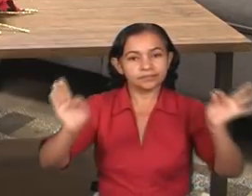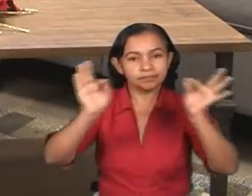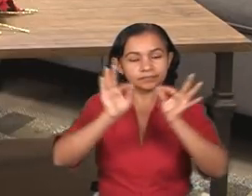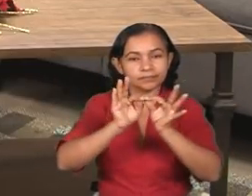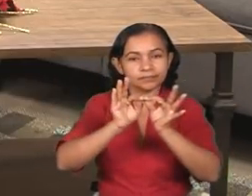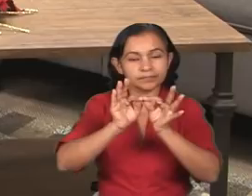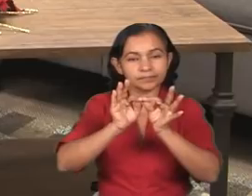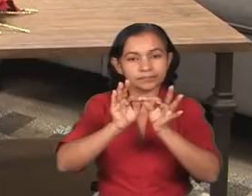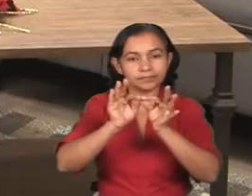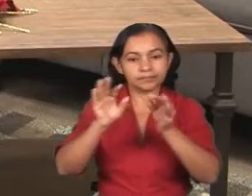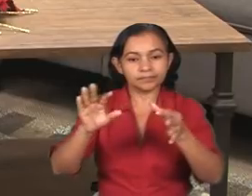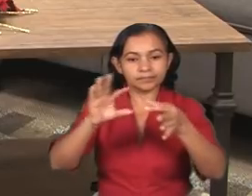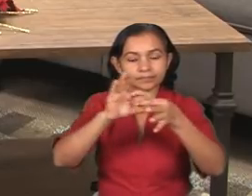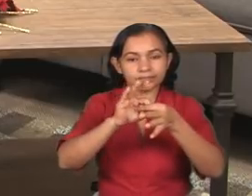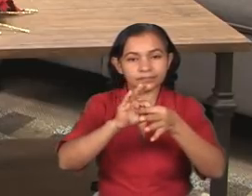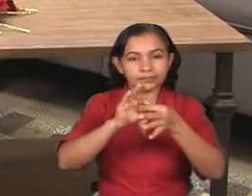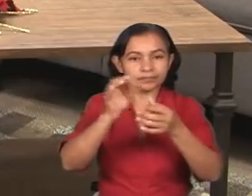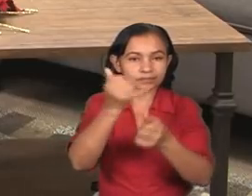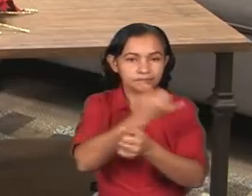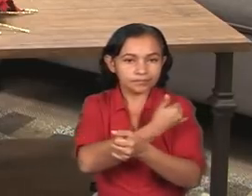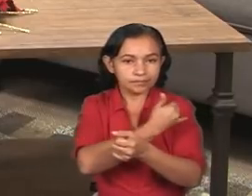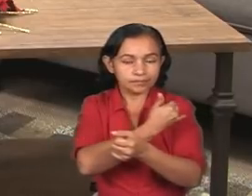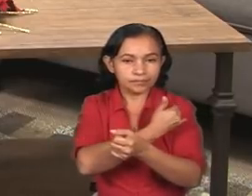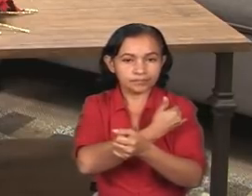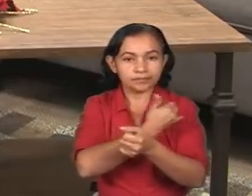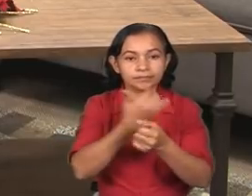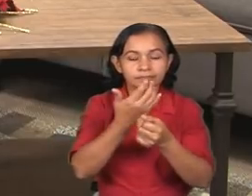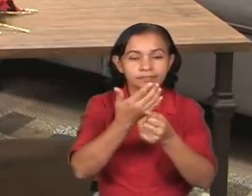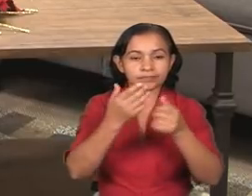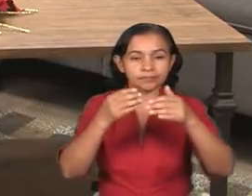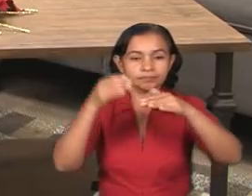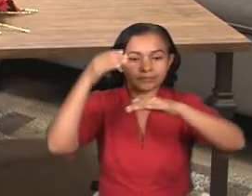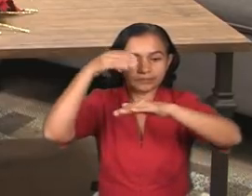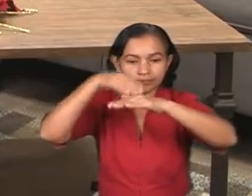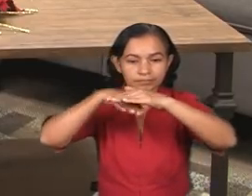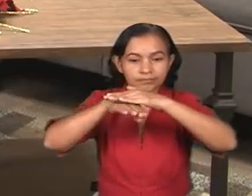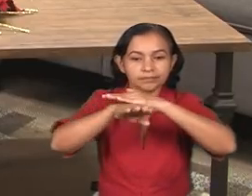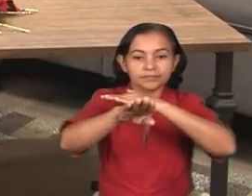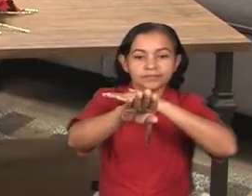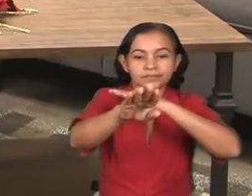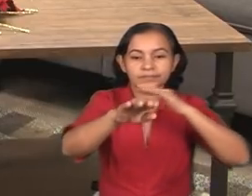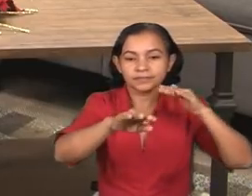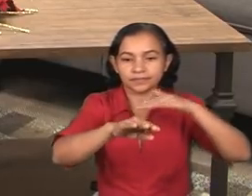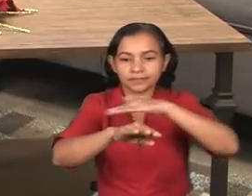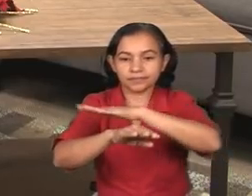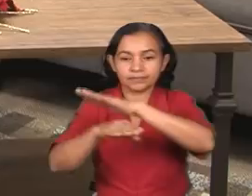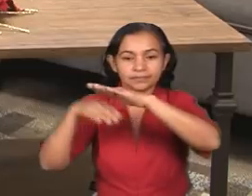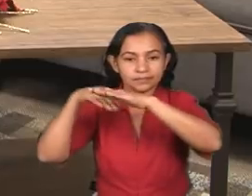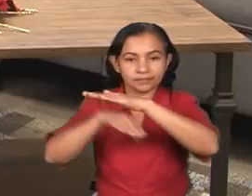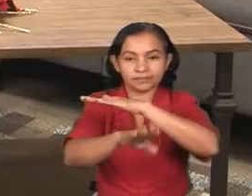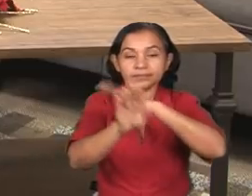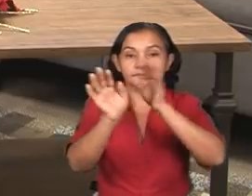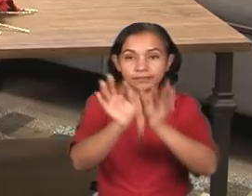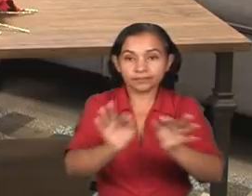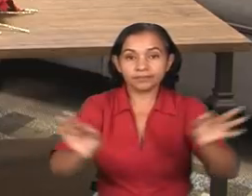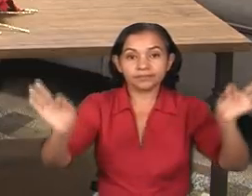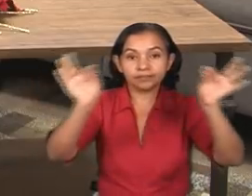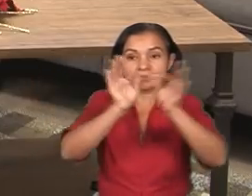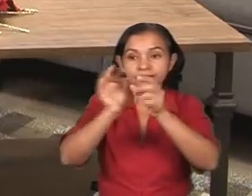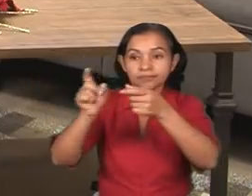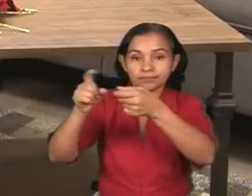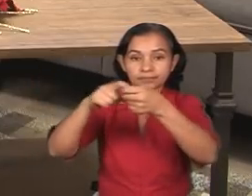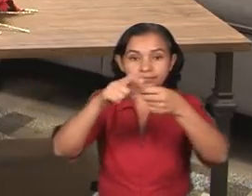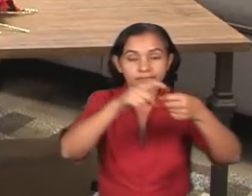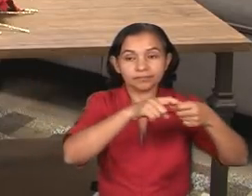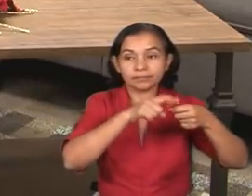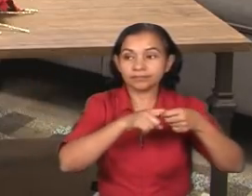ya lo sumas con las carreteras, los hospitales, exacto, esos pasos a desniveles, esa coordinación es muy importante, por lo tanto yo creo que